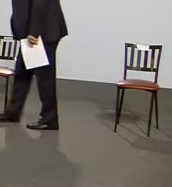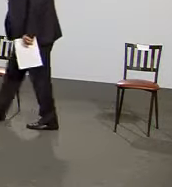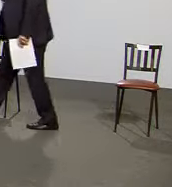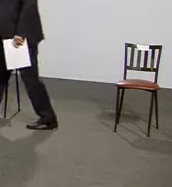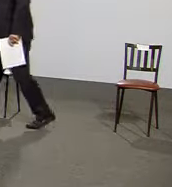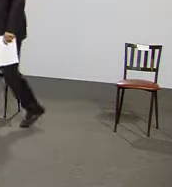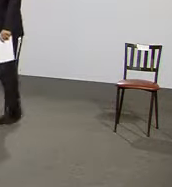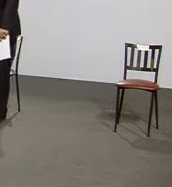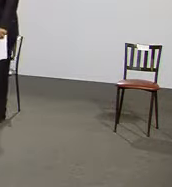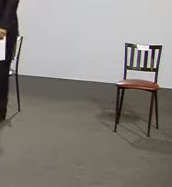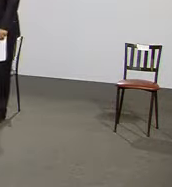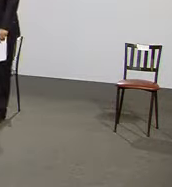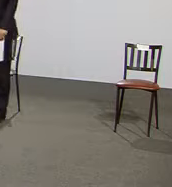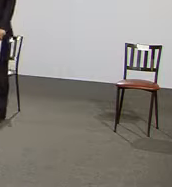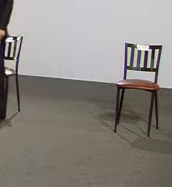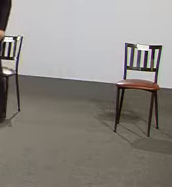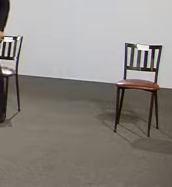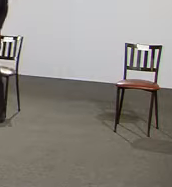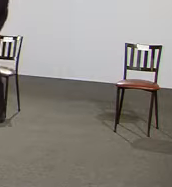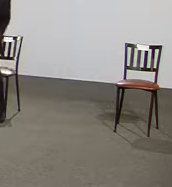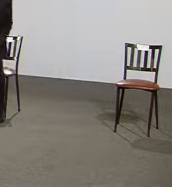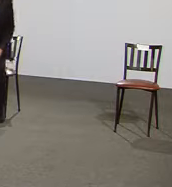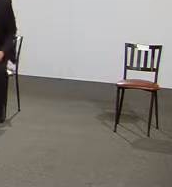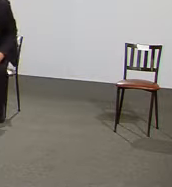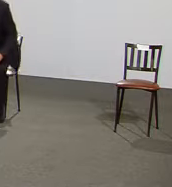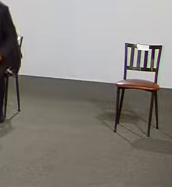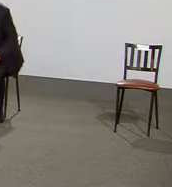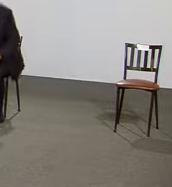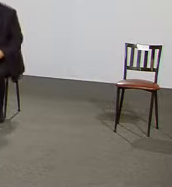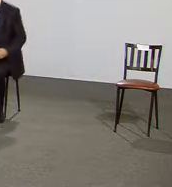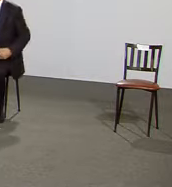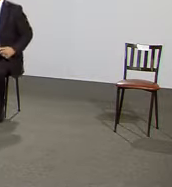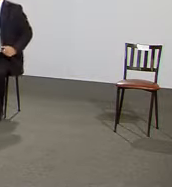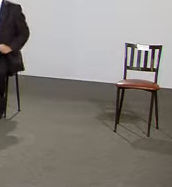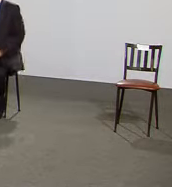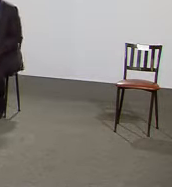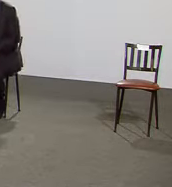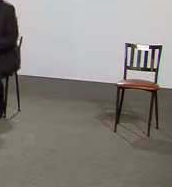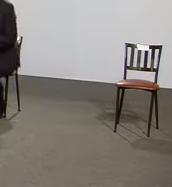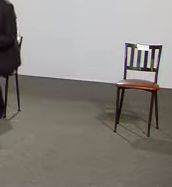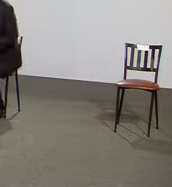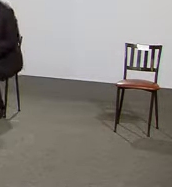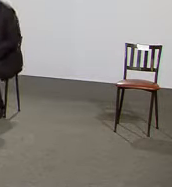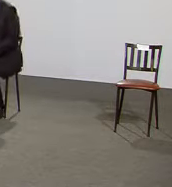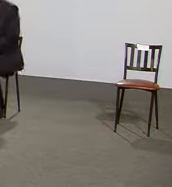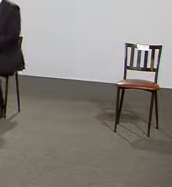Pues el día de hoy vamos a informar sobre